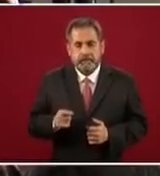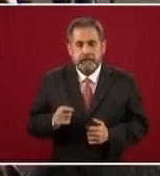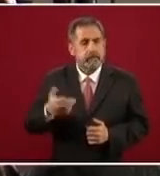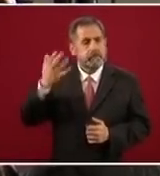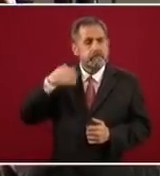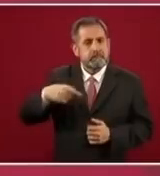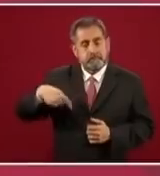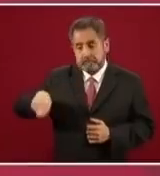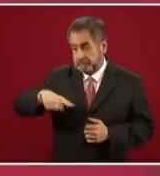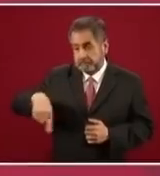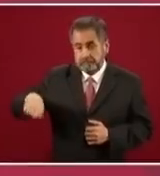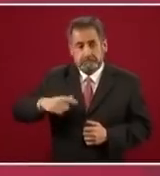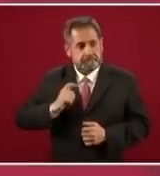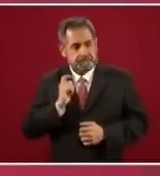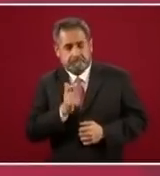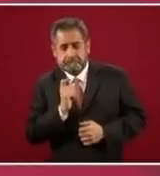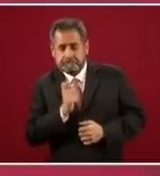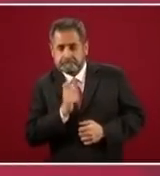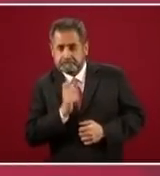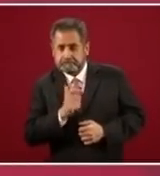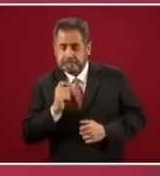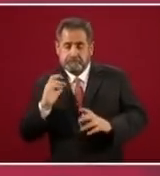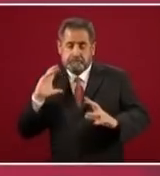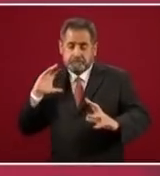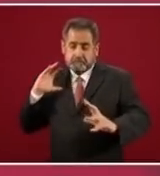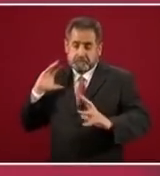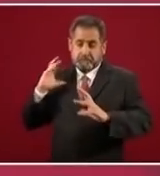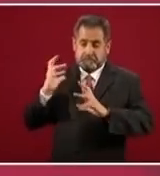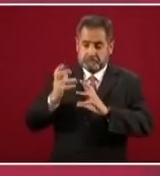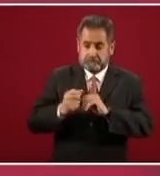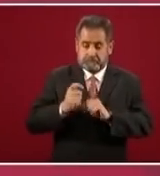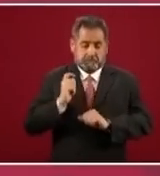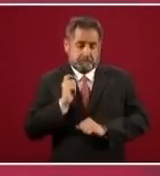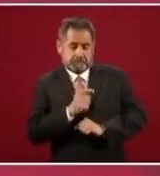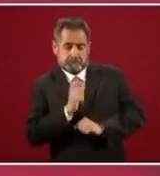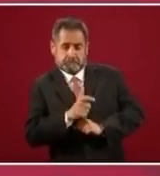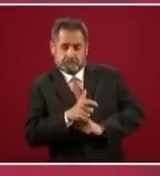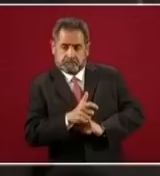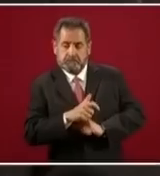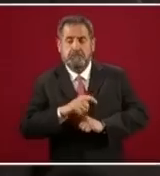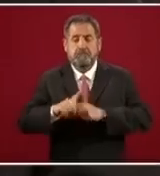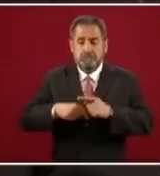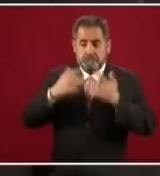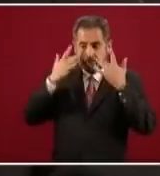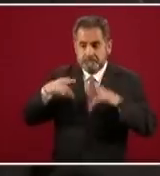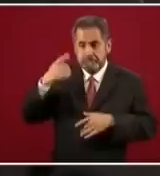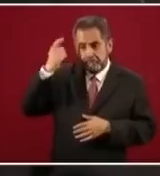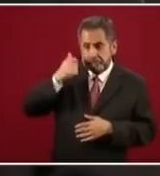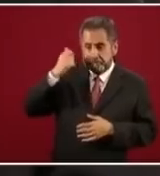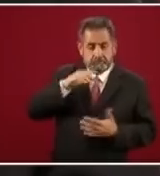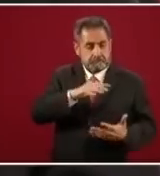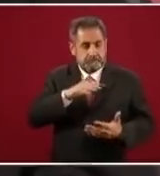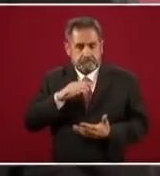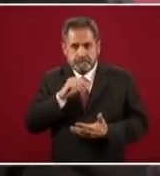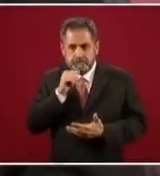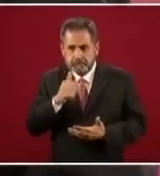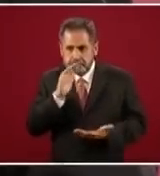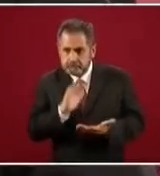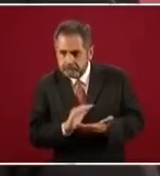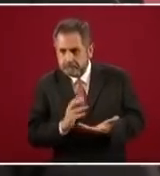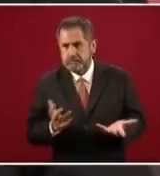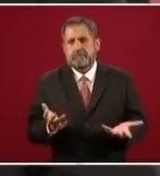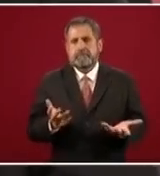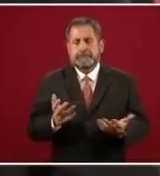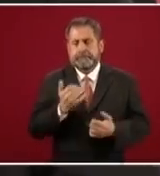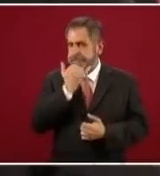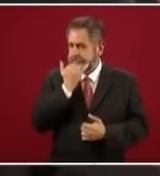aportaron, lo que les corresponde. Hay una devaluación, vamos a